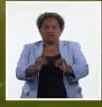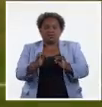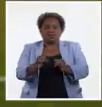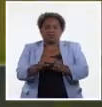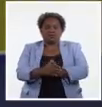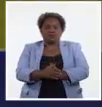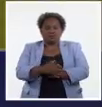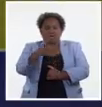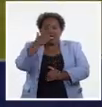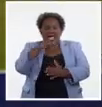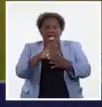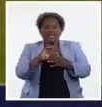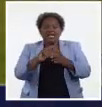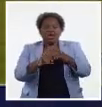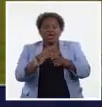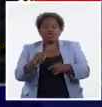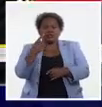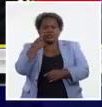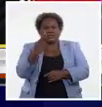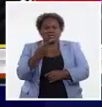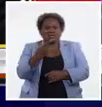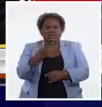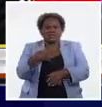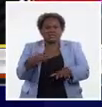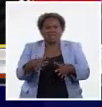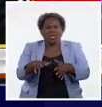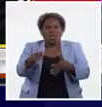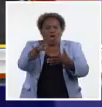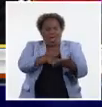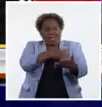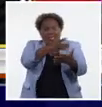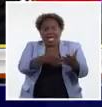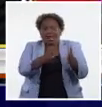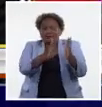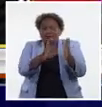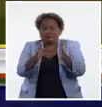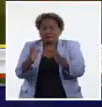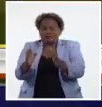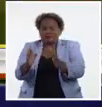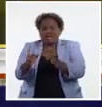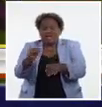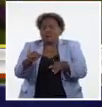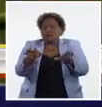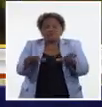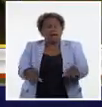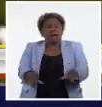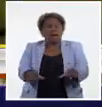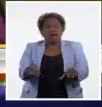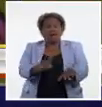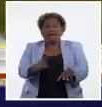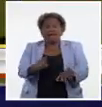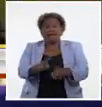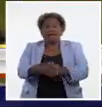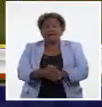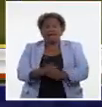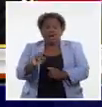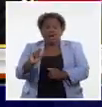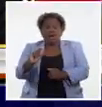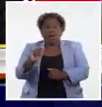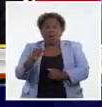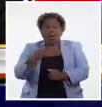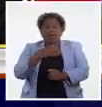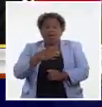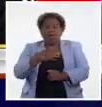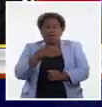le asusta el calendario que viene por delante. Increíble, increíble. Aquí no se para. Y no por él, sino por sus jugadores. A mí tener